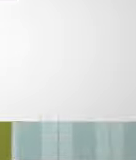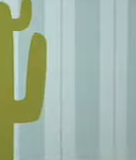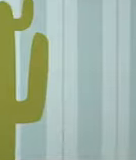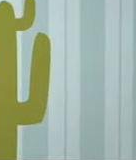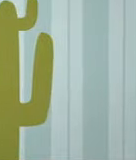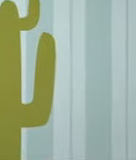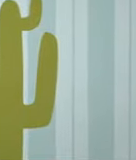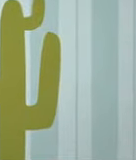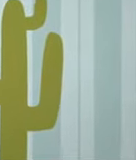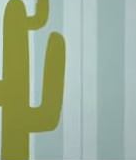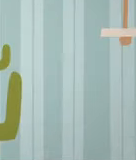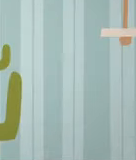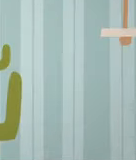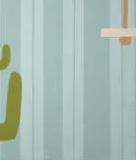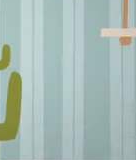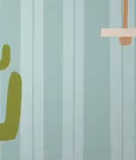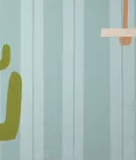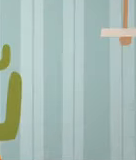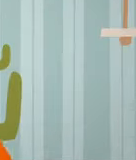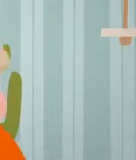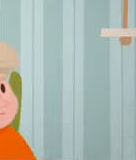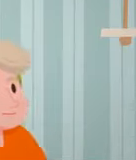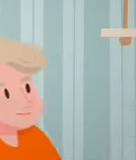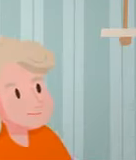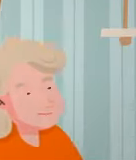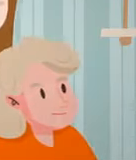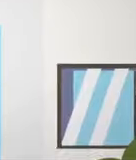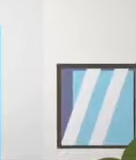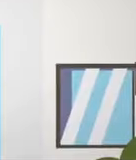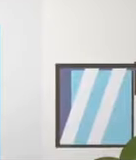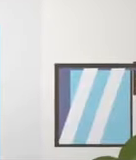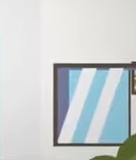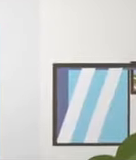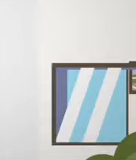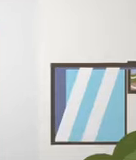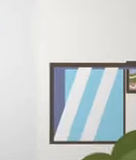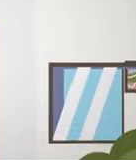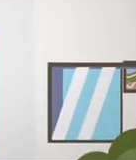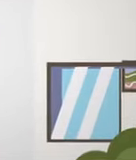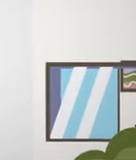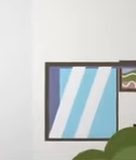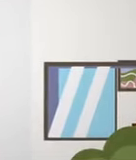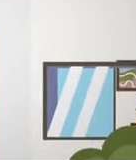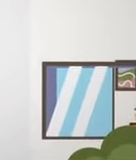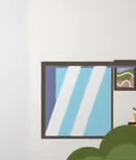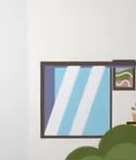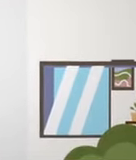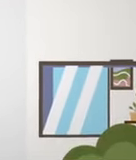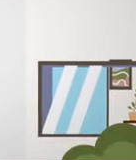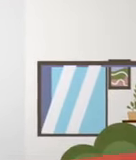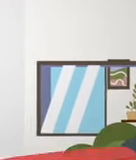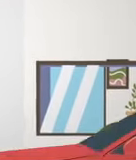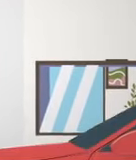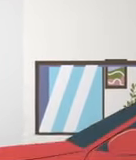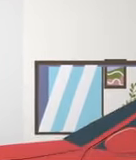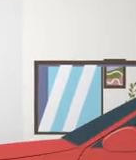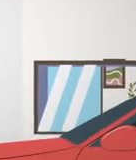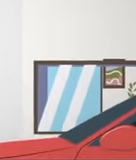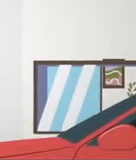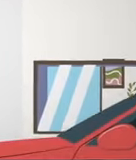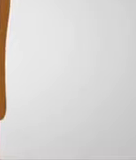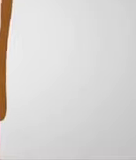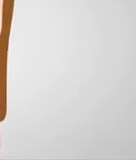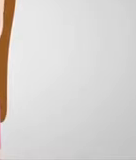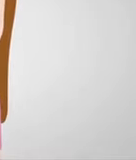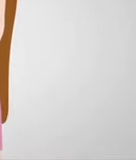Si en la casa viven también personas mayores, con enfermedades crónicas, pacientes inmunosuprimidos o mujeres embarazadas,